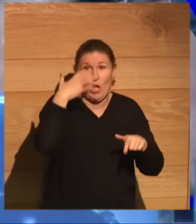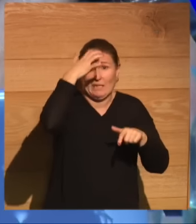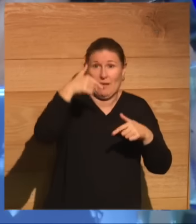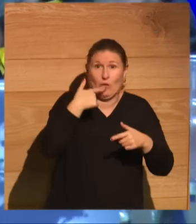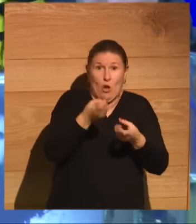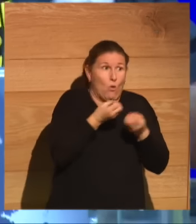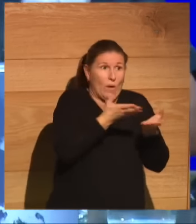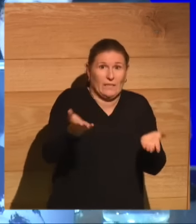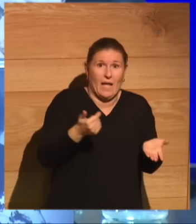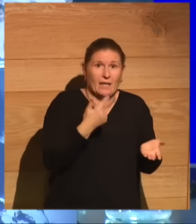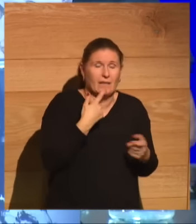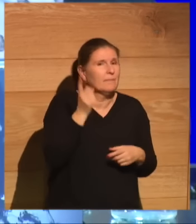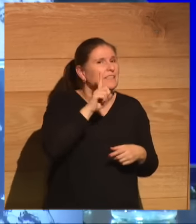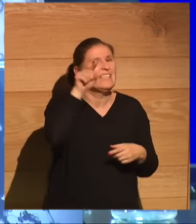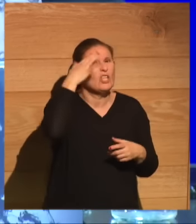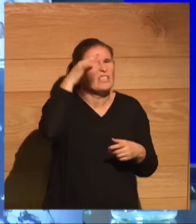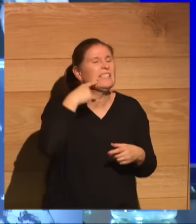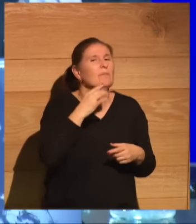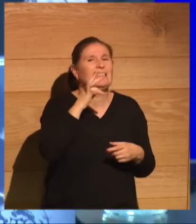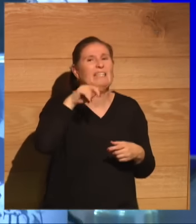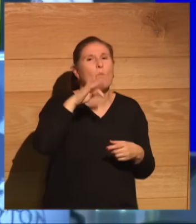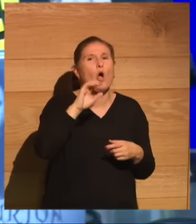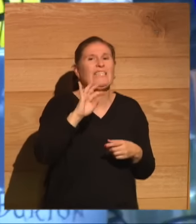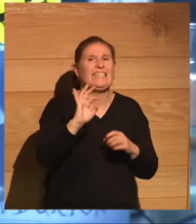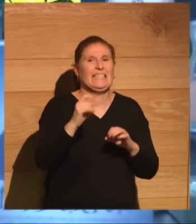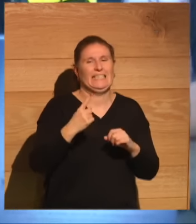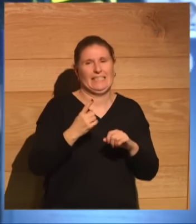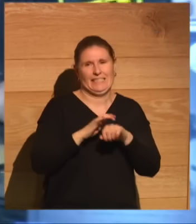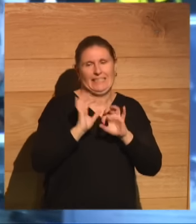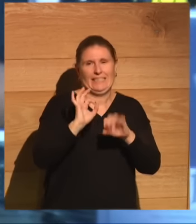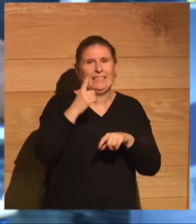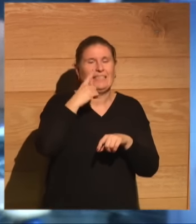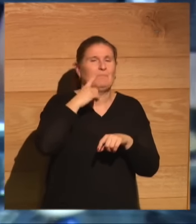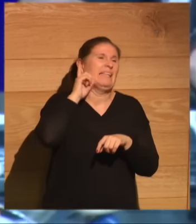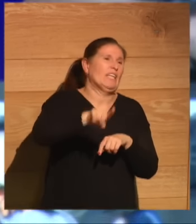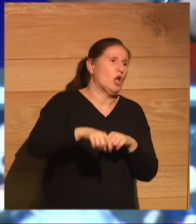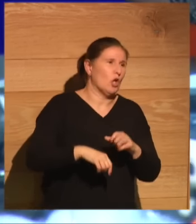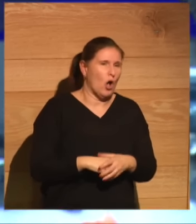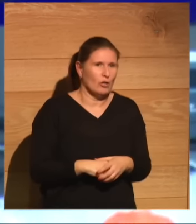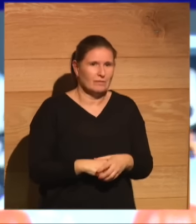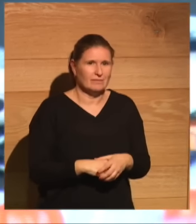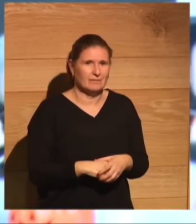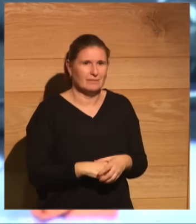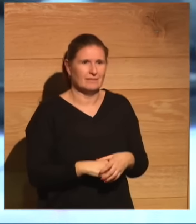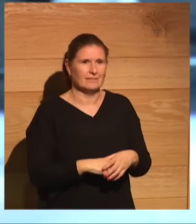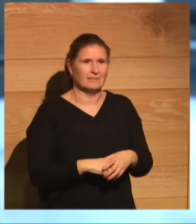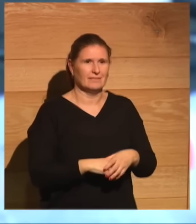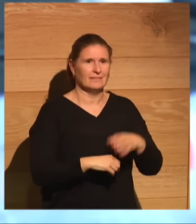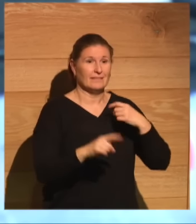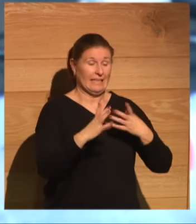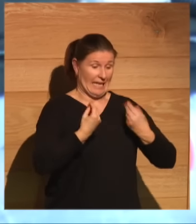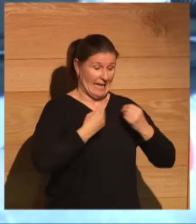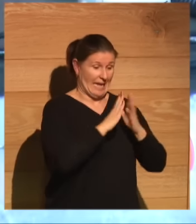que lo cuenta él. Mentiroso, Timothy. Claro. Tú no has oído hablar de gente que miente. Claro, nunca, es que así. Juan. En las